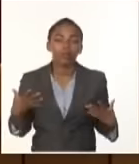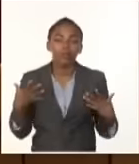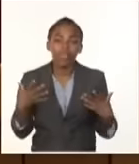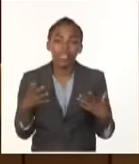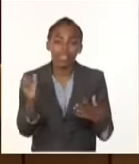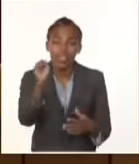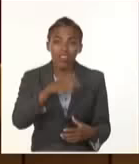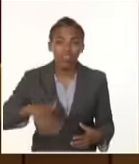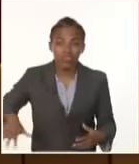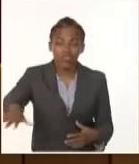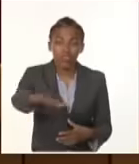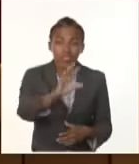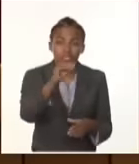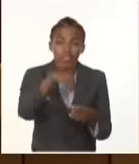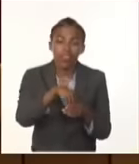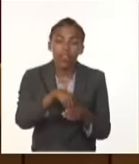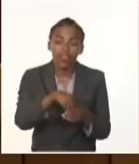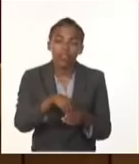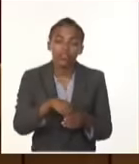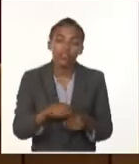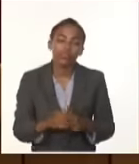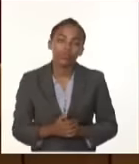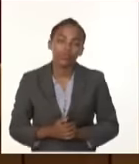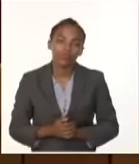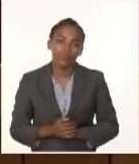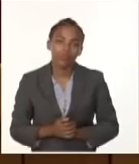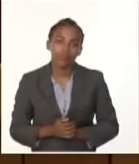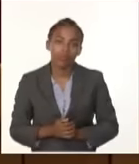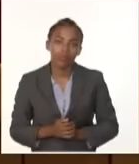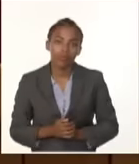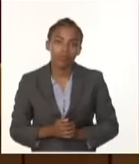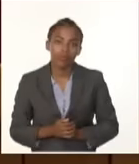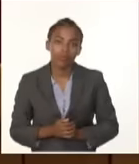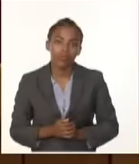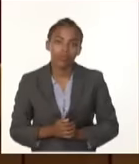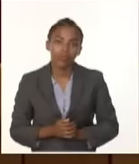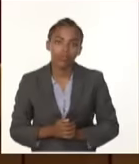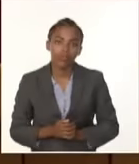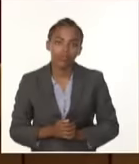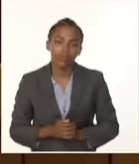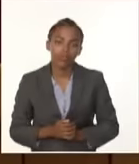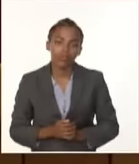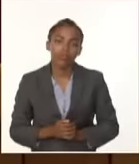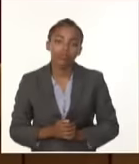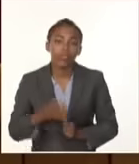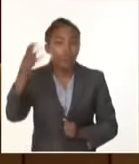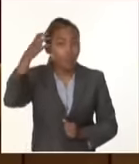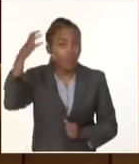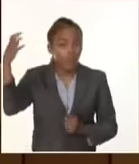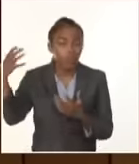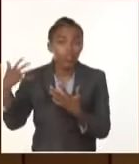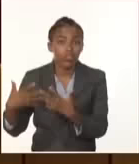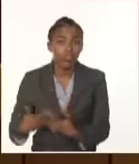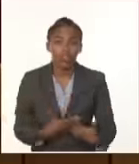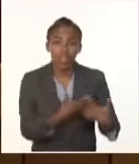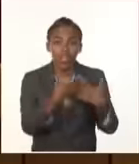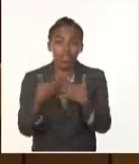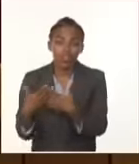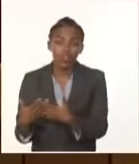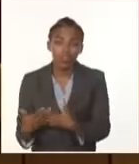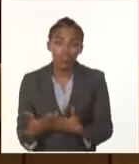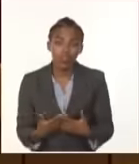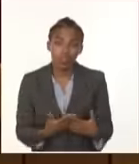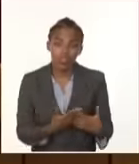recientemente en el octavo pleno del Comité Central del Partido. el gobierno de los Estados Unidos y sectores extremistas a